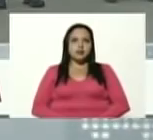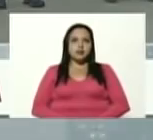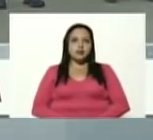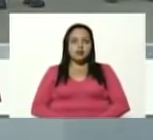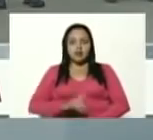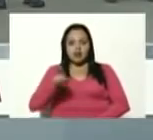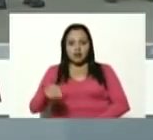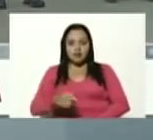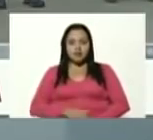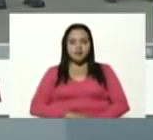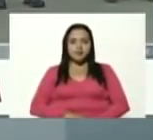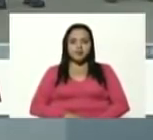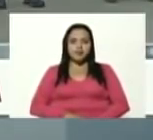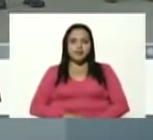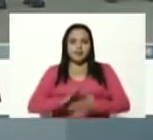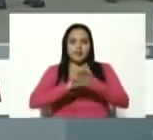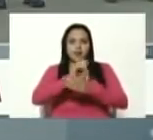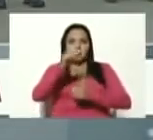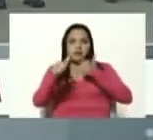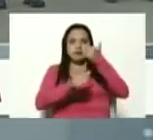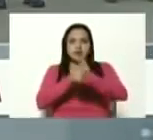compañera vicepresidenta,